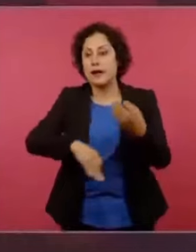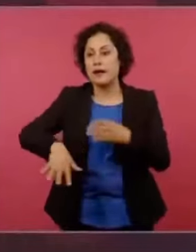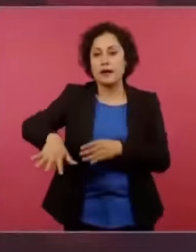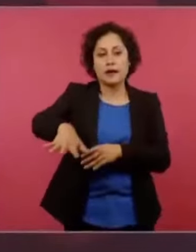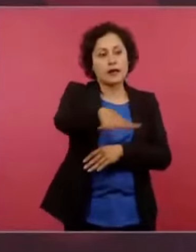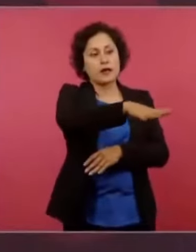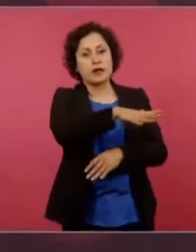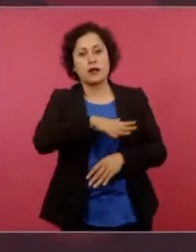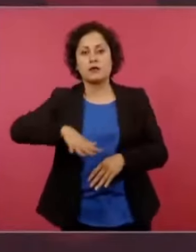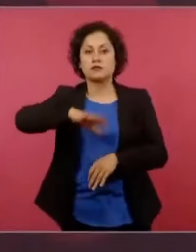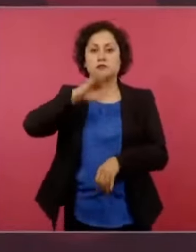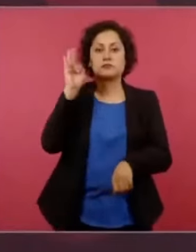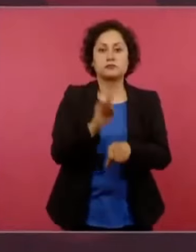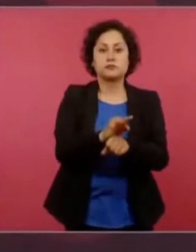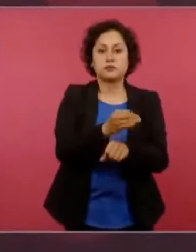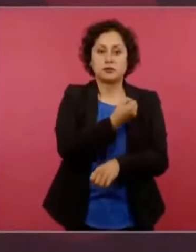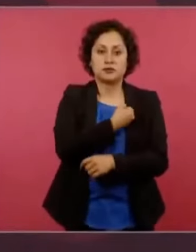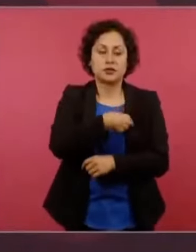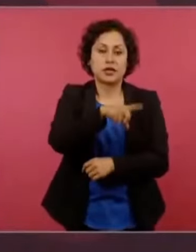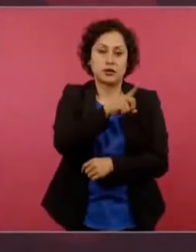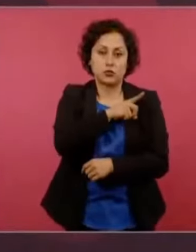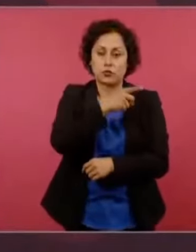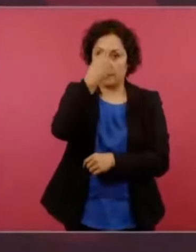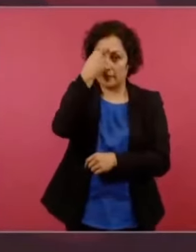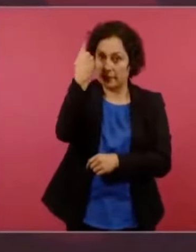salud a todos los mexicanos.